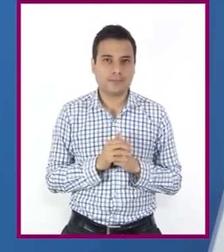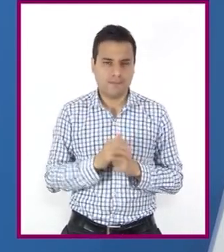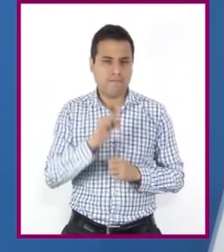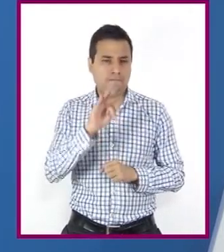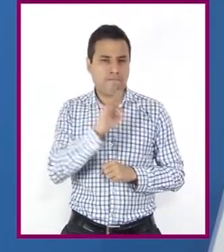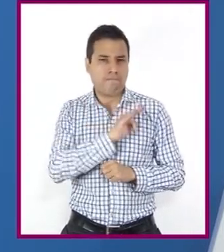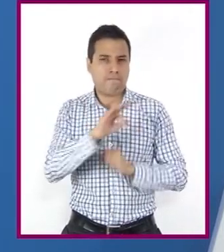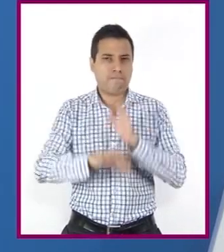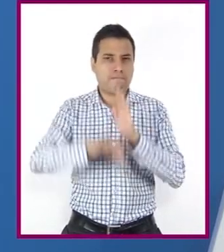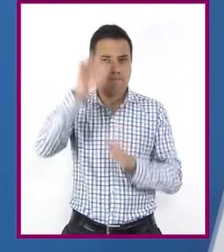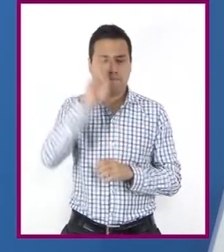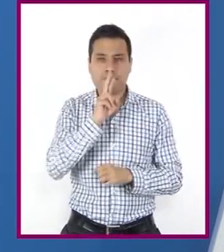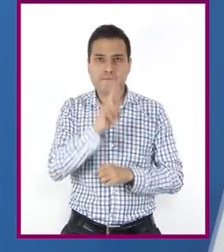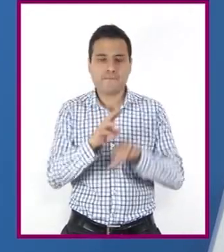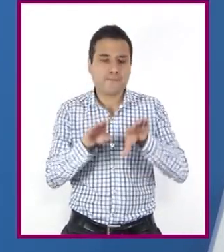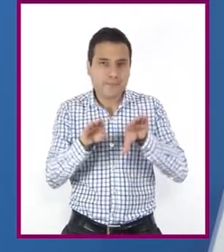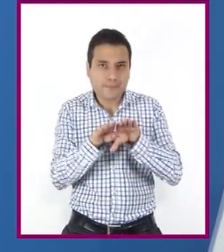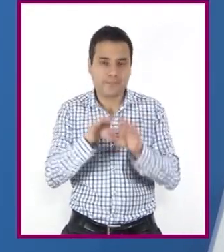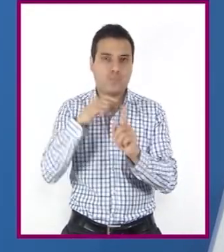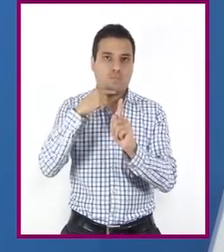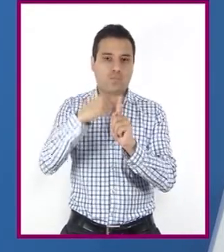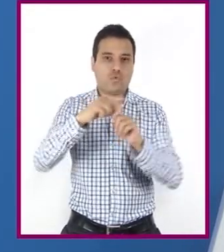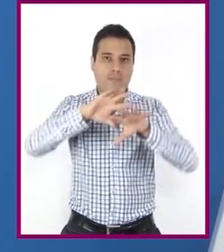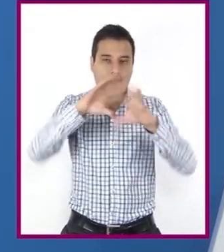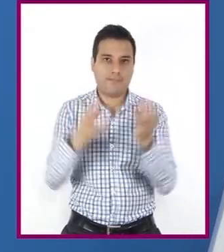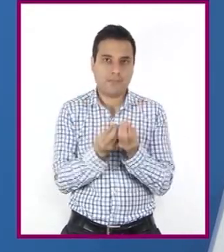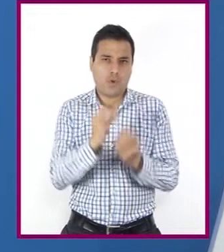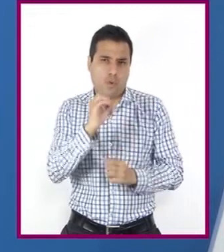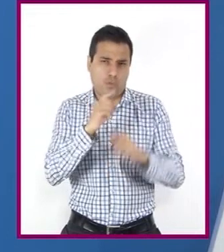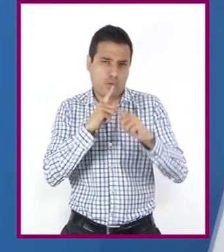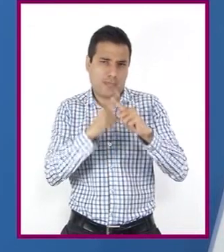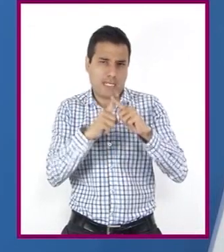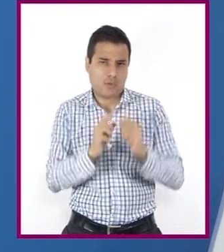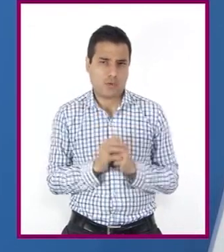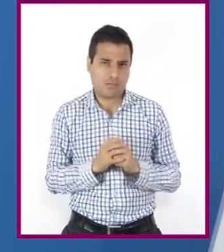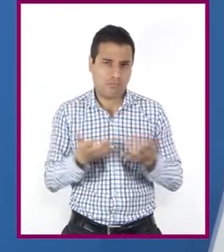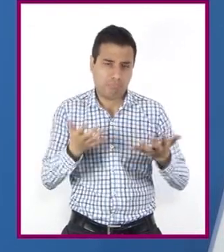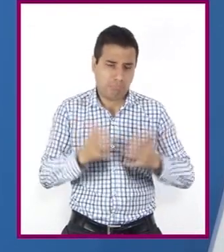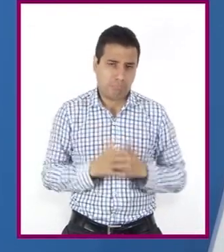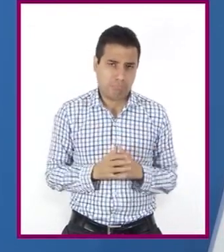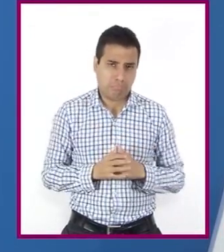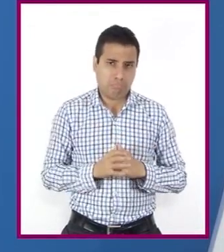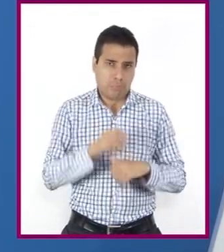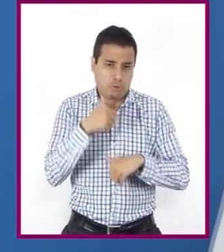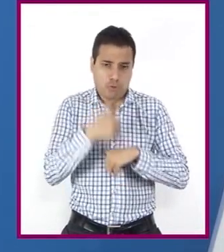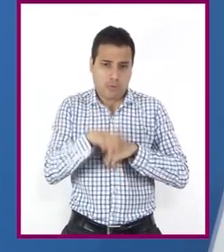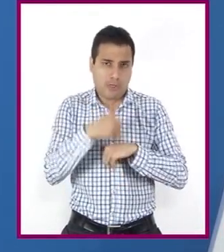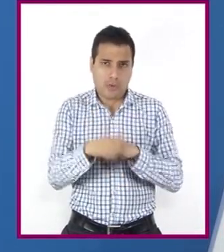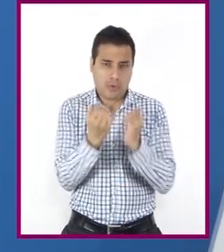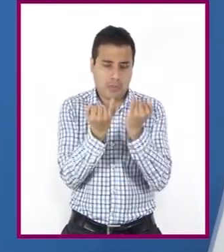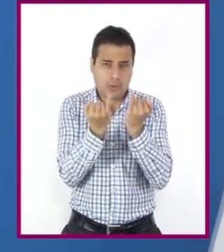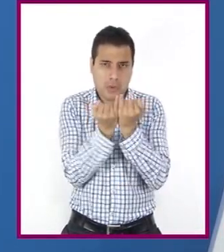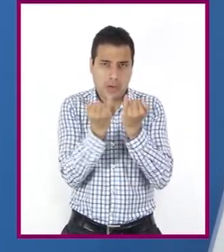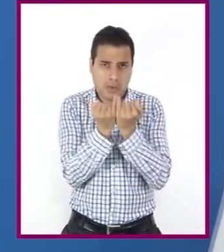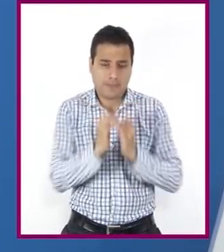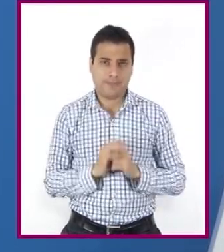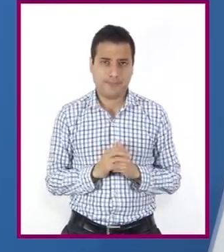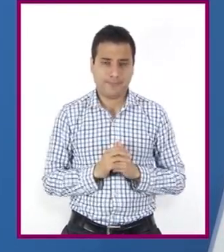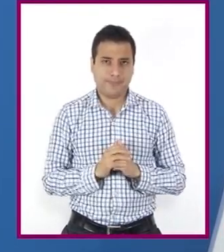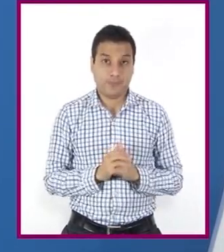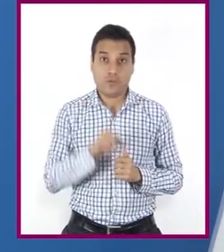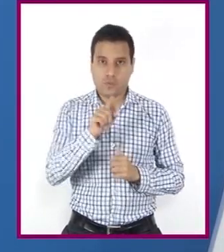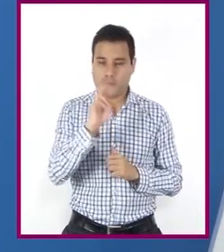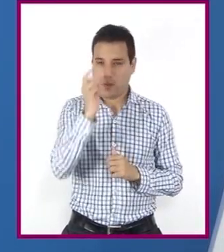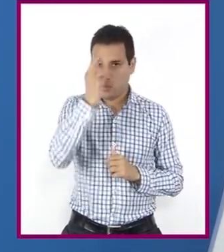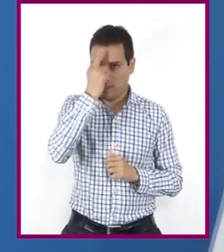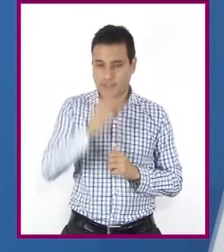obtenerlo realizando una adición o una multiplicación, ya que sus lados son iguales por ser un polígono regular. Deben tener en mente